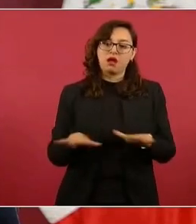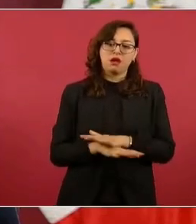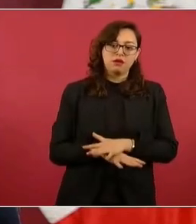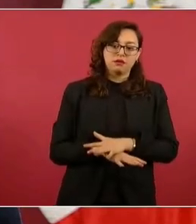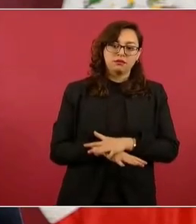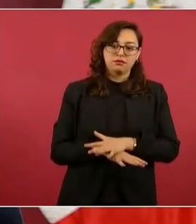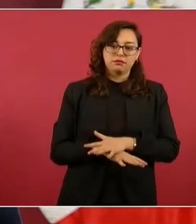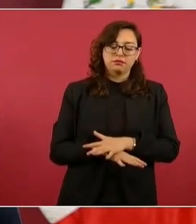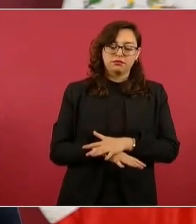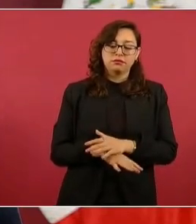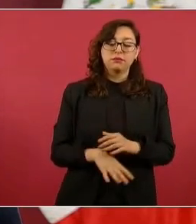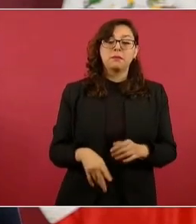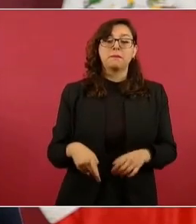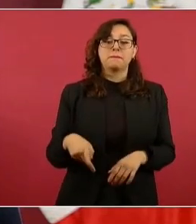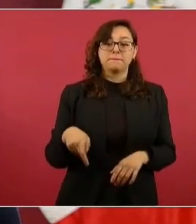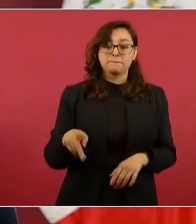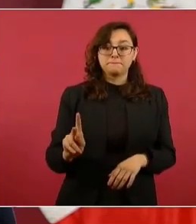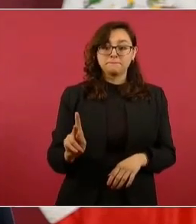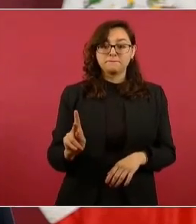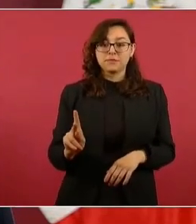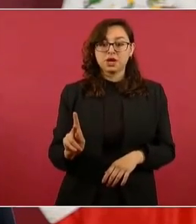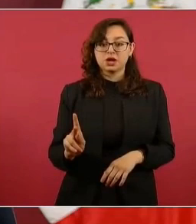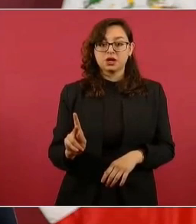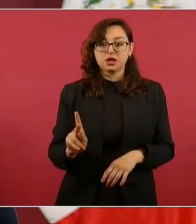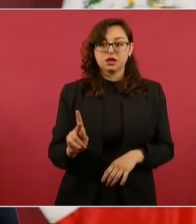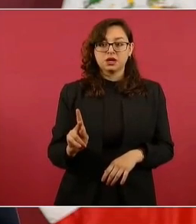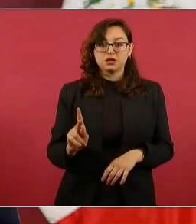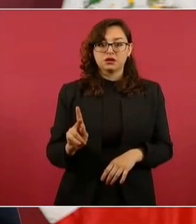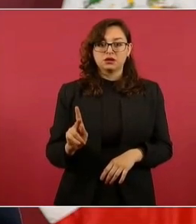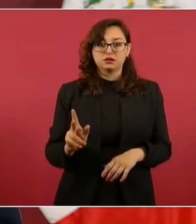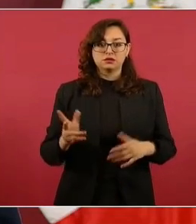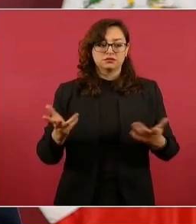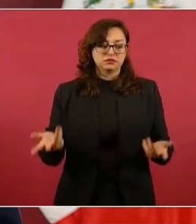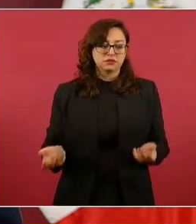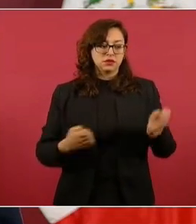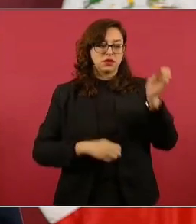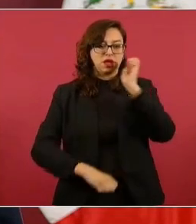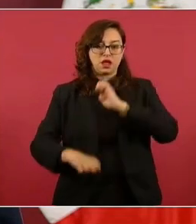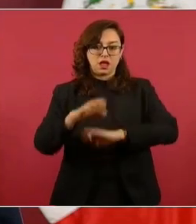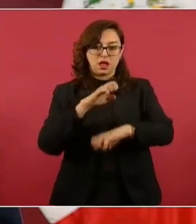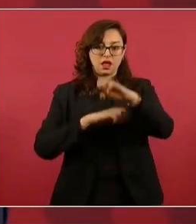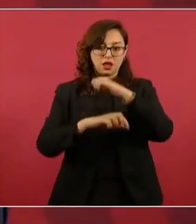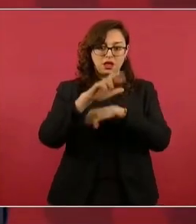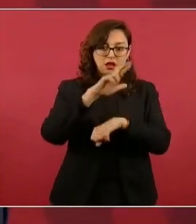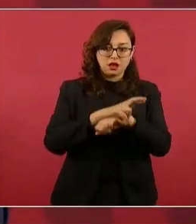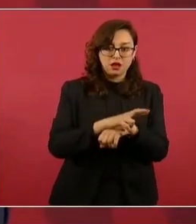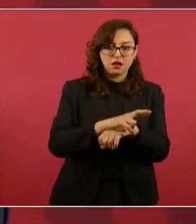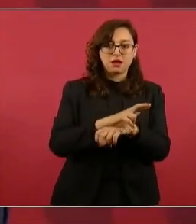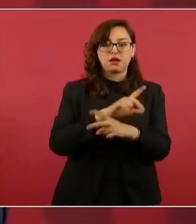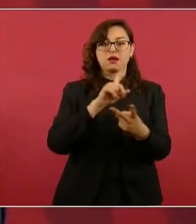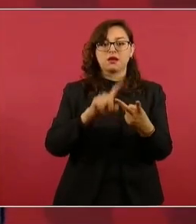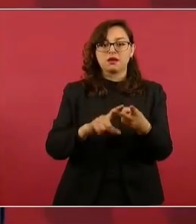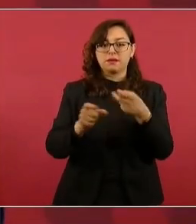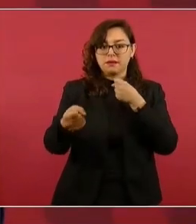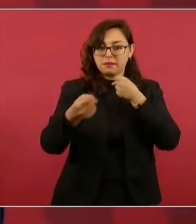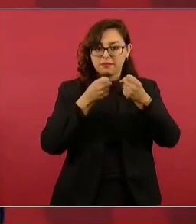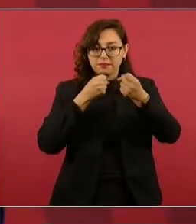¿Y en cuenta que el gobierno acerda el se